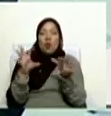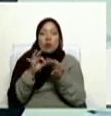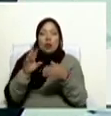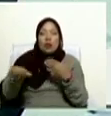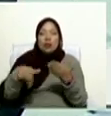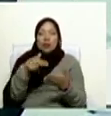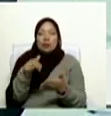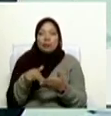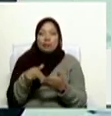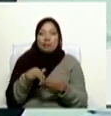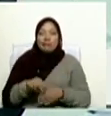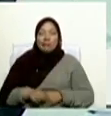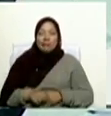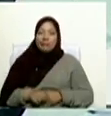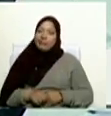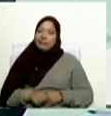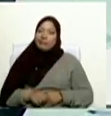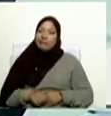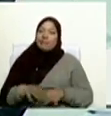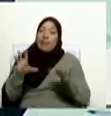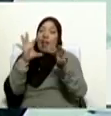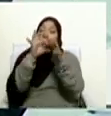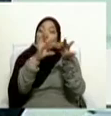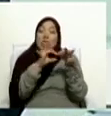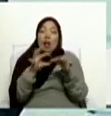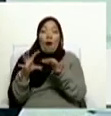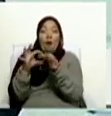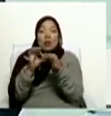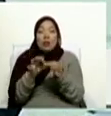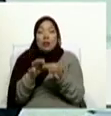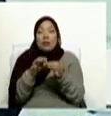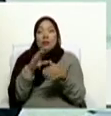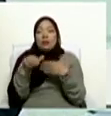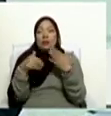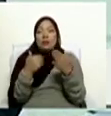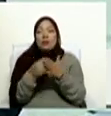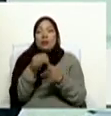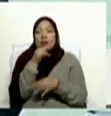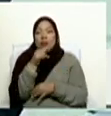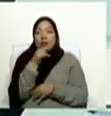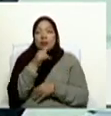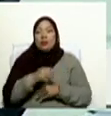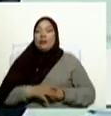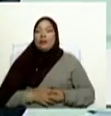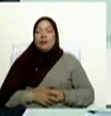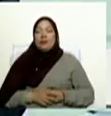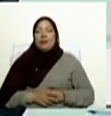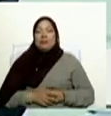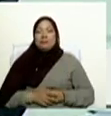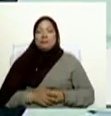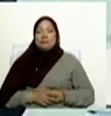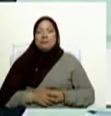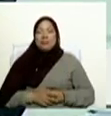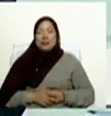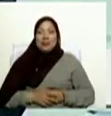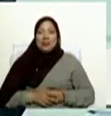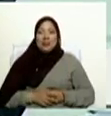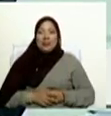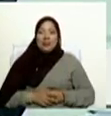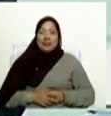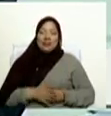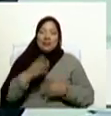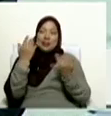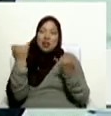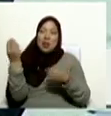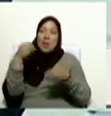nacional Más allá de cualquier elemento de opinión pública o de opinión política